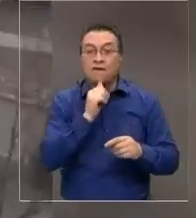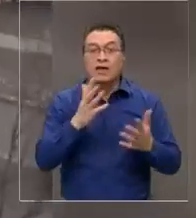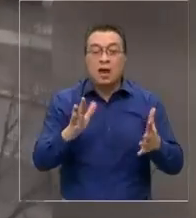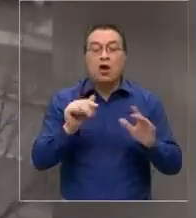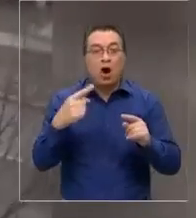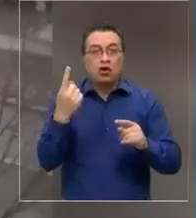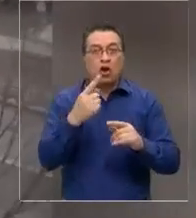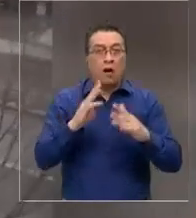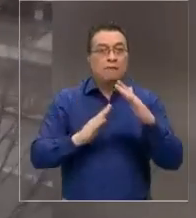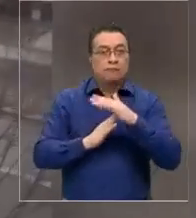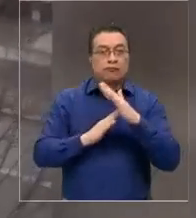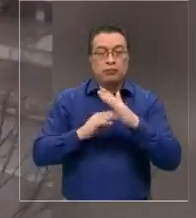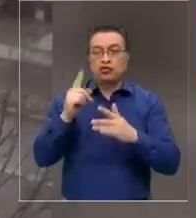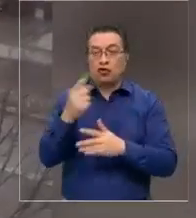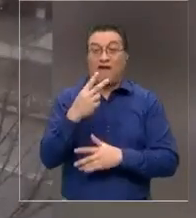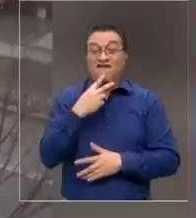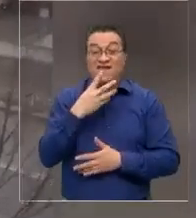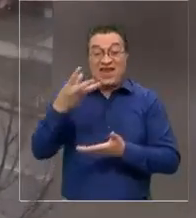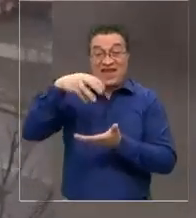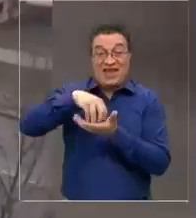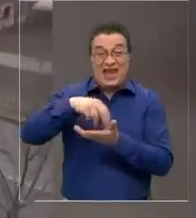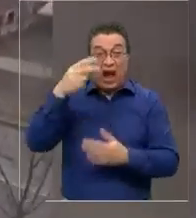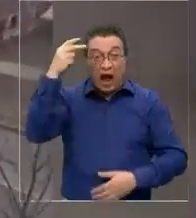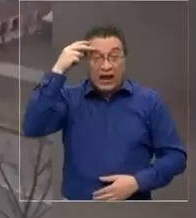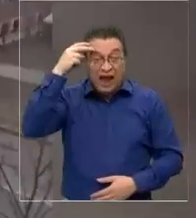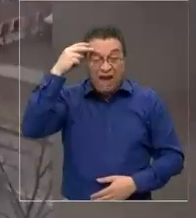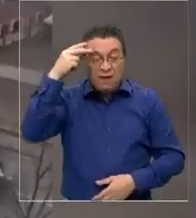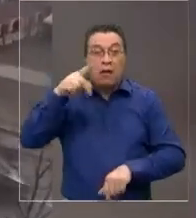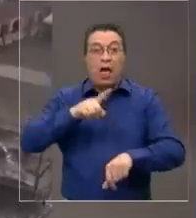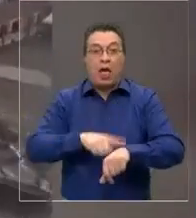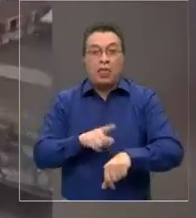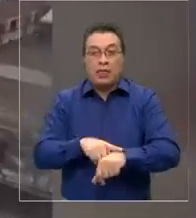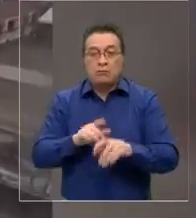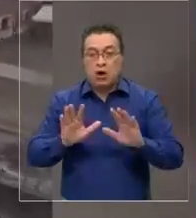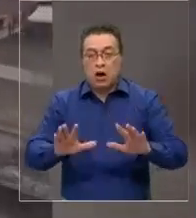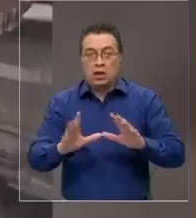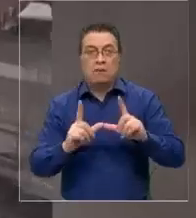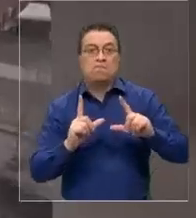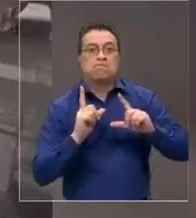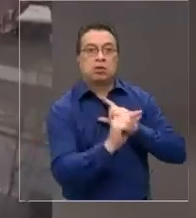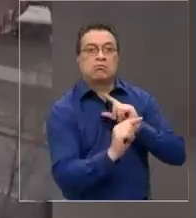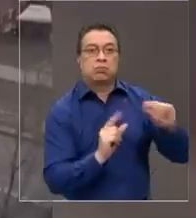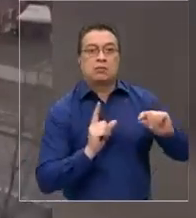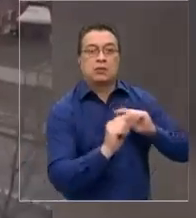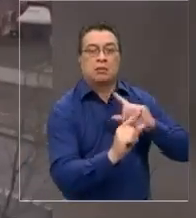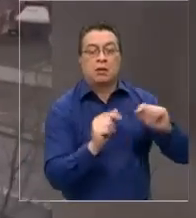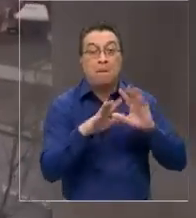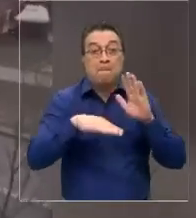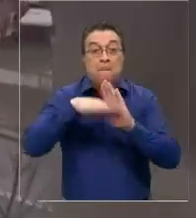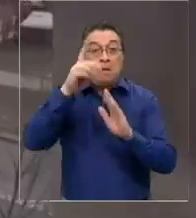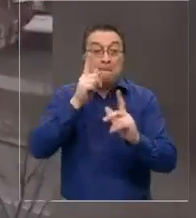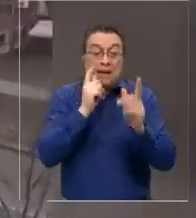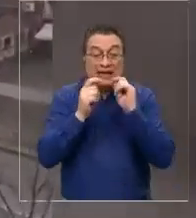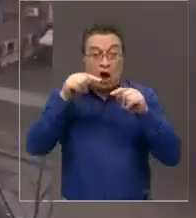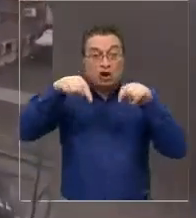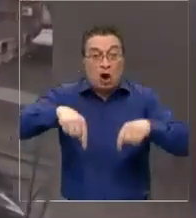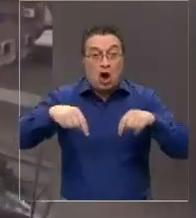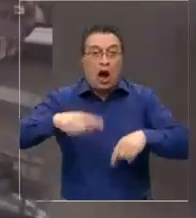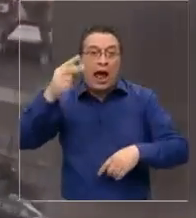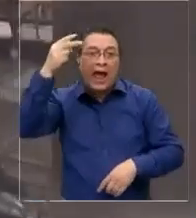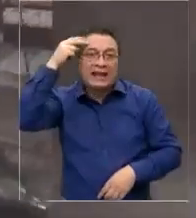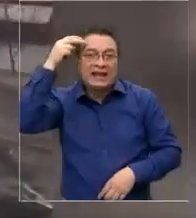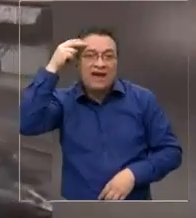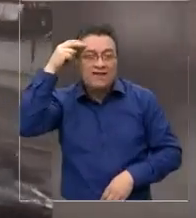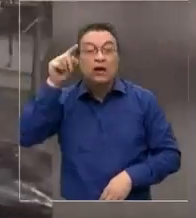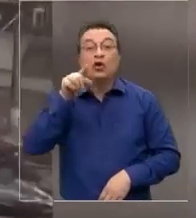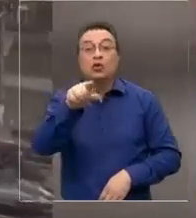otros extranjeros que viven ahí para tener más tiempo, quizá, para evacuar las zonas más peligrosas. Tú que estás cerca